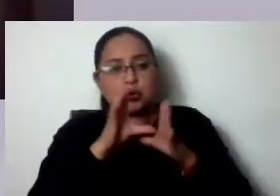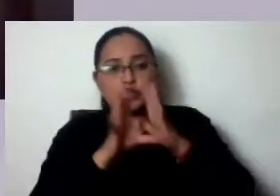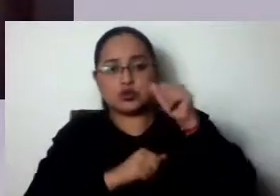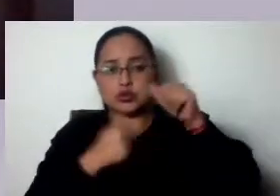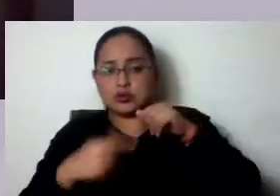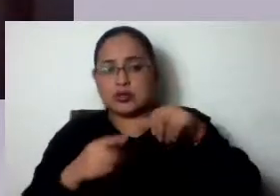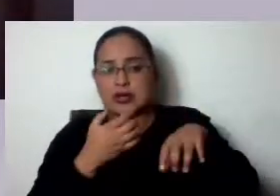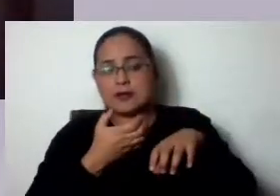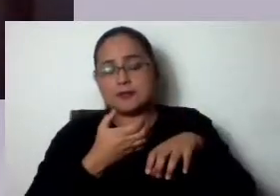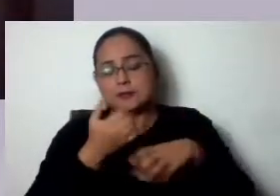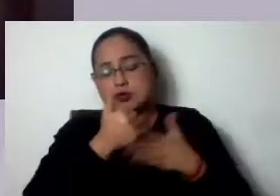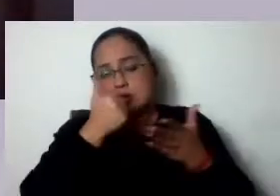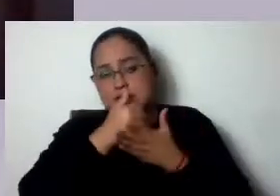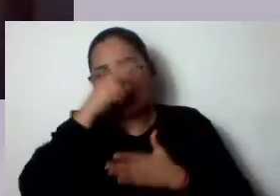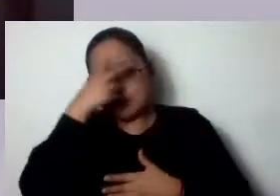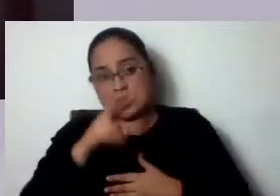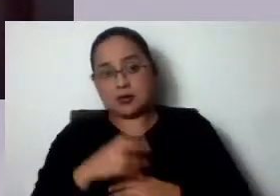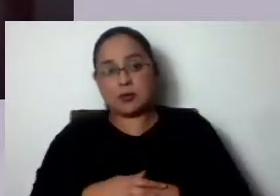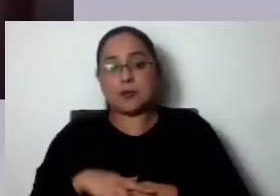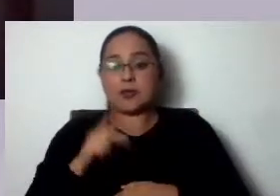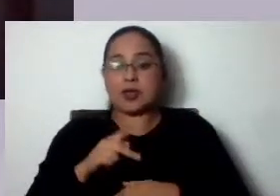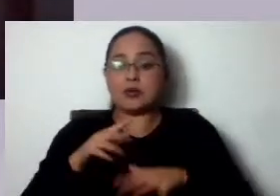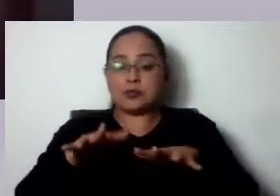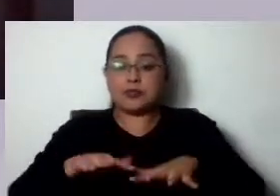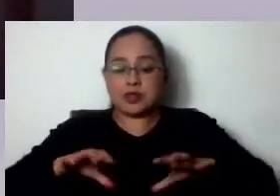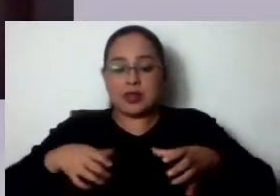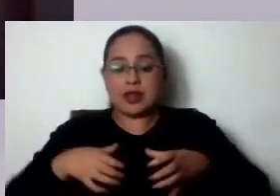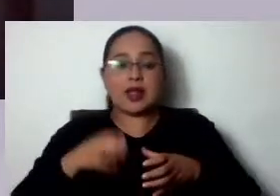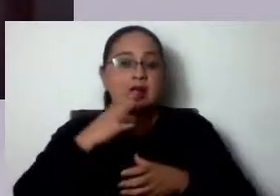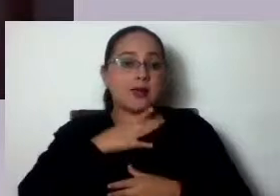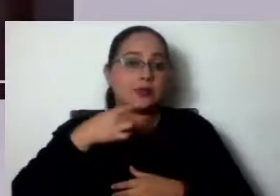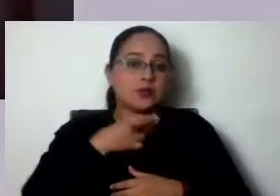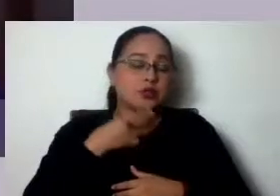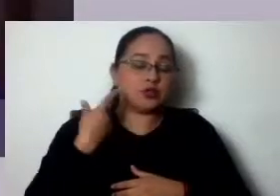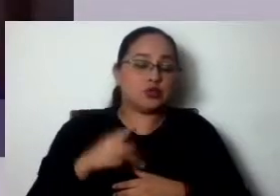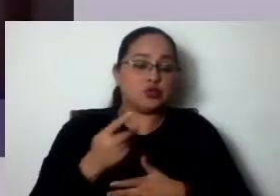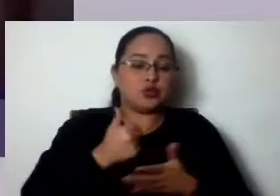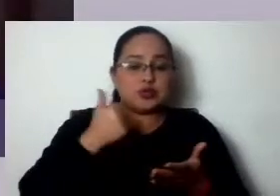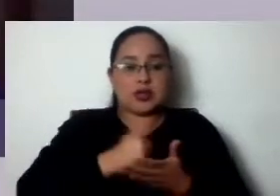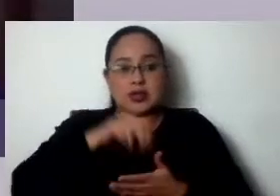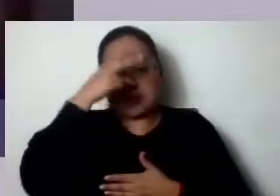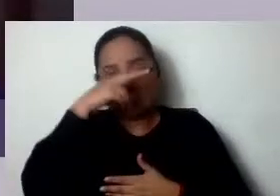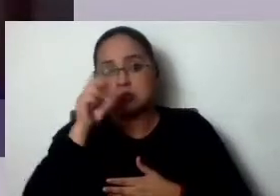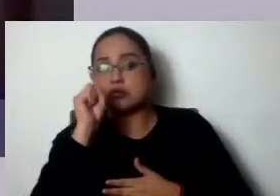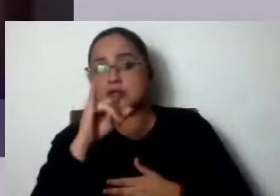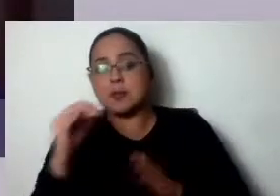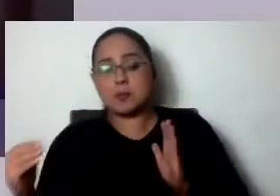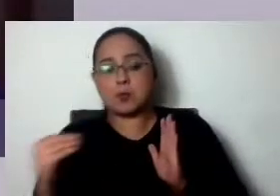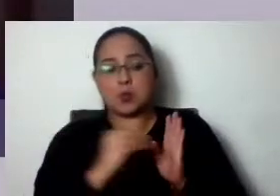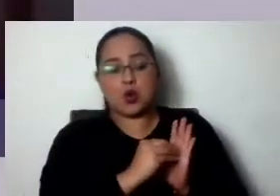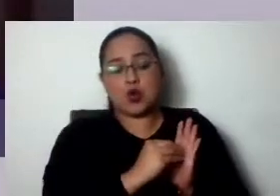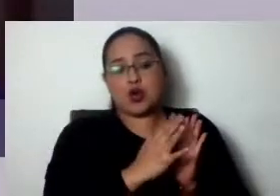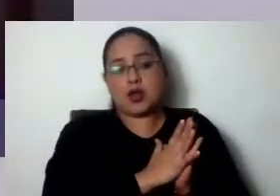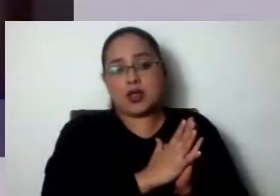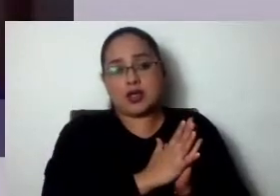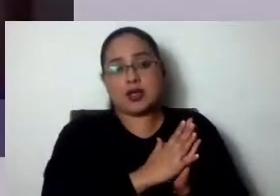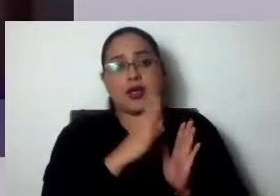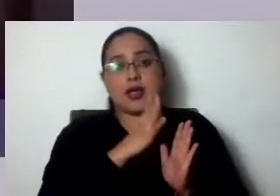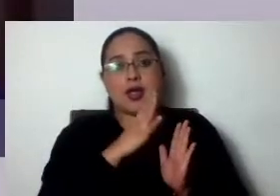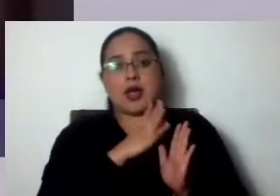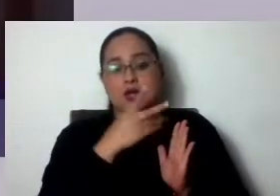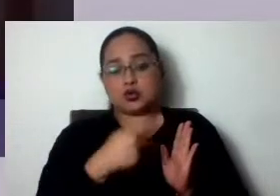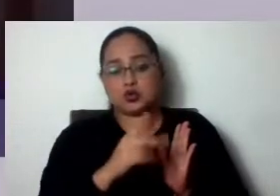cabe destacar que la asamblea constituyente de la ciudad efectivamente incorporó a su a su constitución